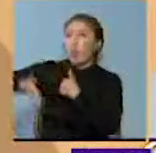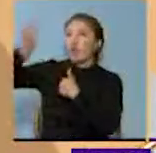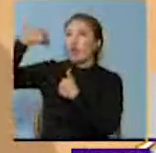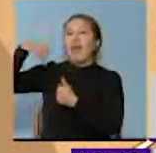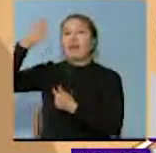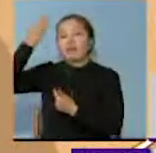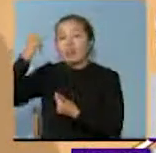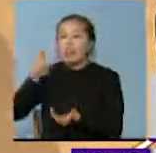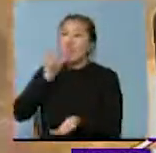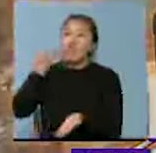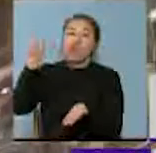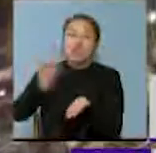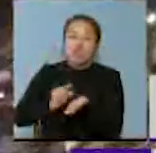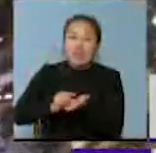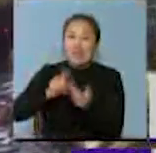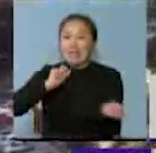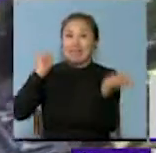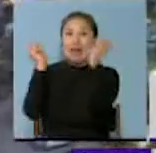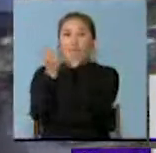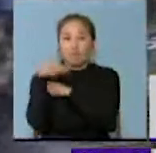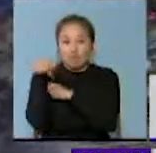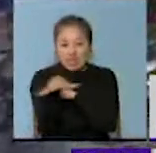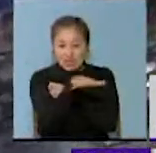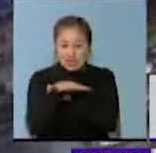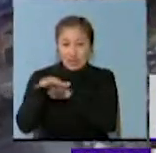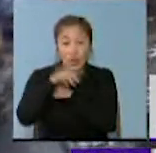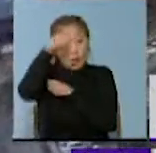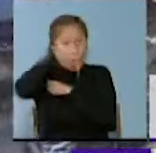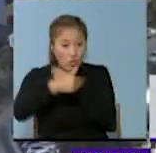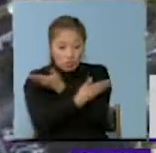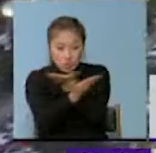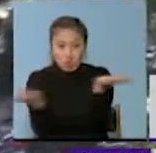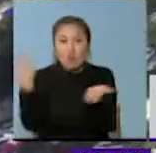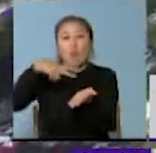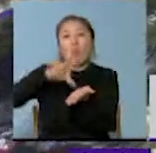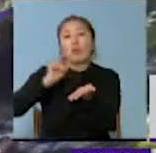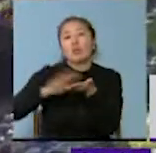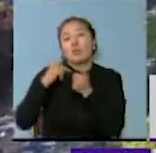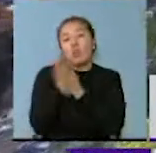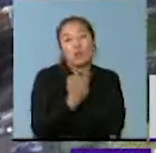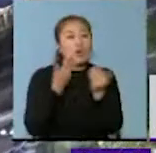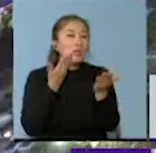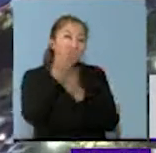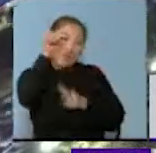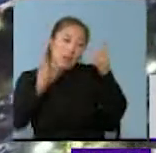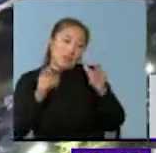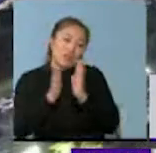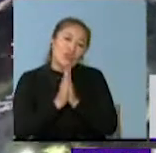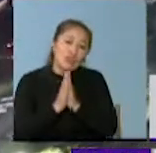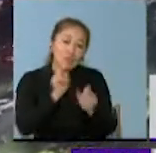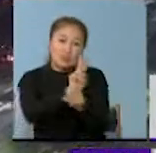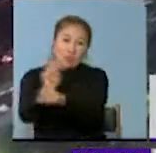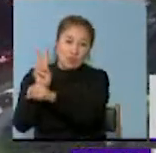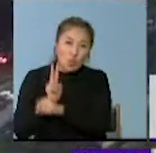la idea de transformar este espacio en lo que es hoy un espacio público y le pedimos a la gente especialmente que cuide